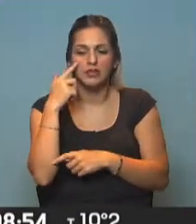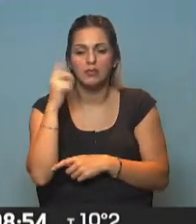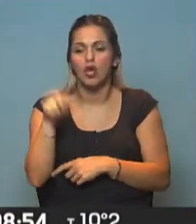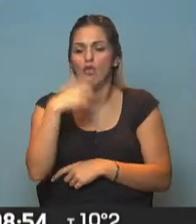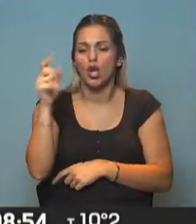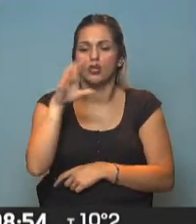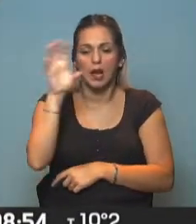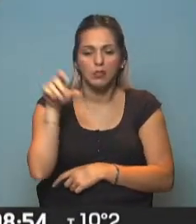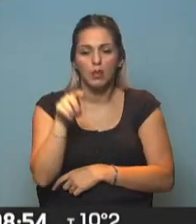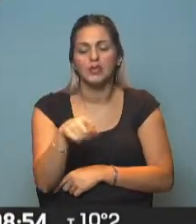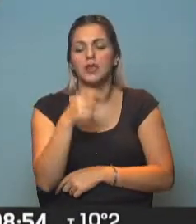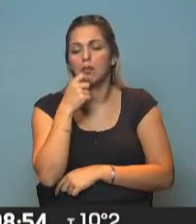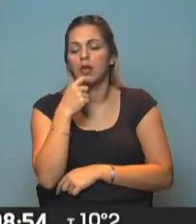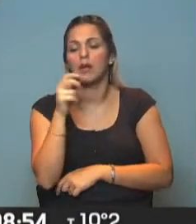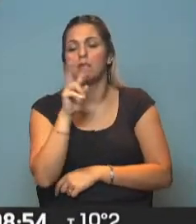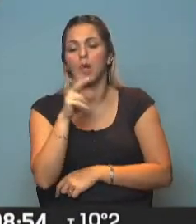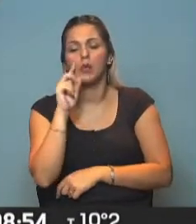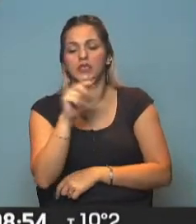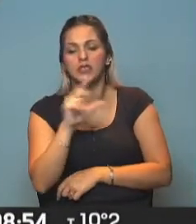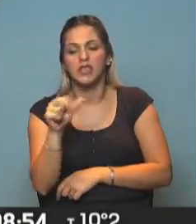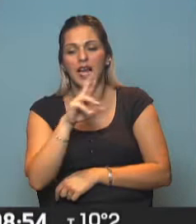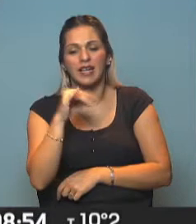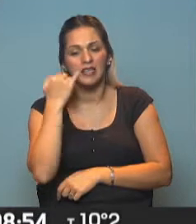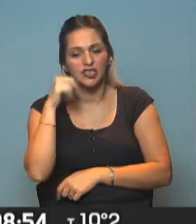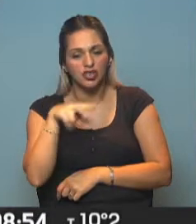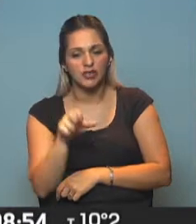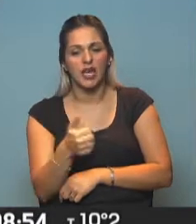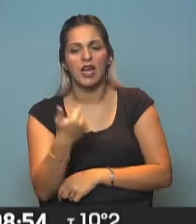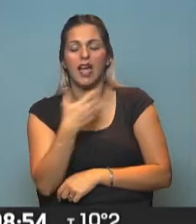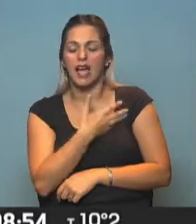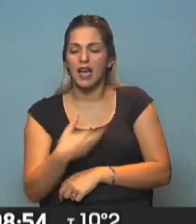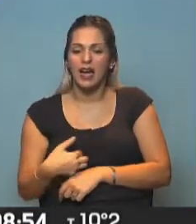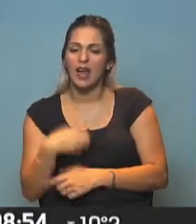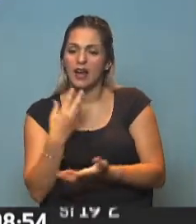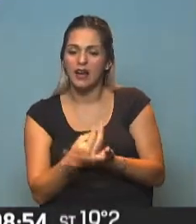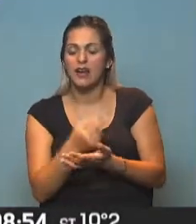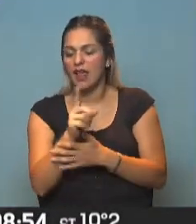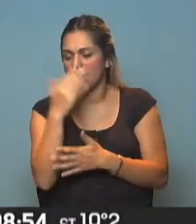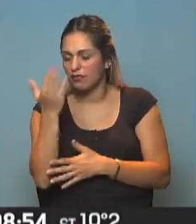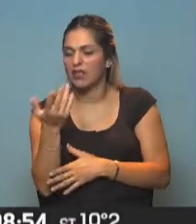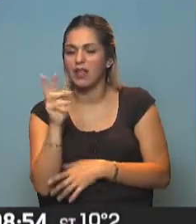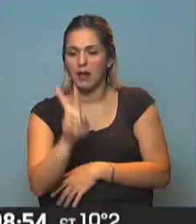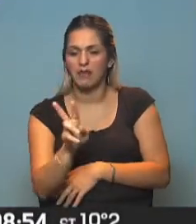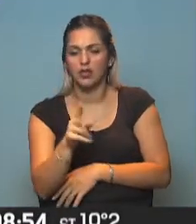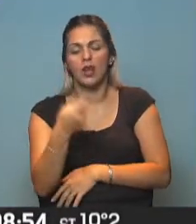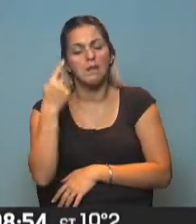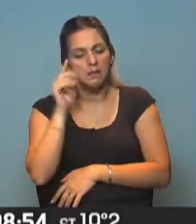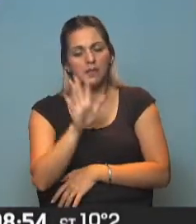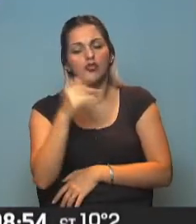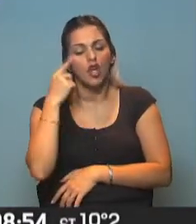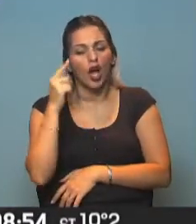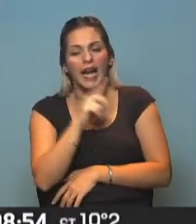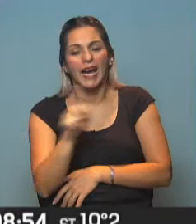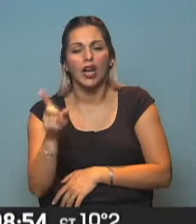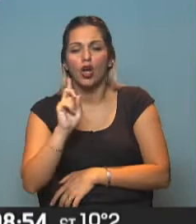de la república argentina como fue villa regina donde gana un candidato del frente para la victoria y yo creo que no hay que tomar no hay que tomar